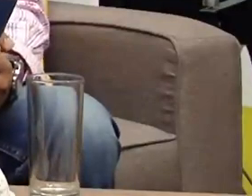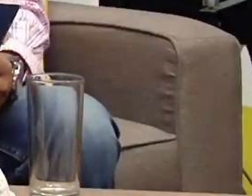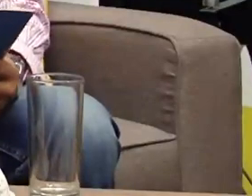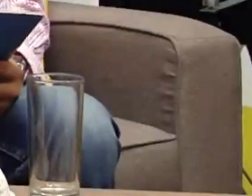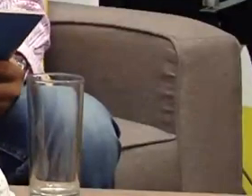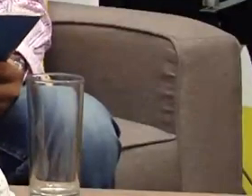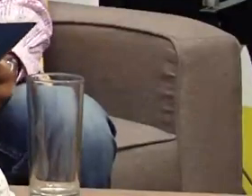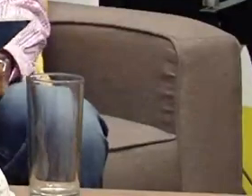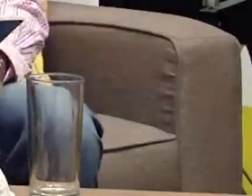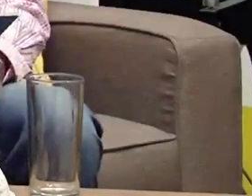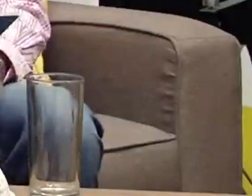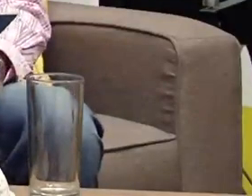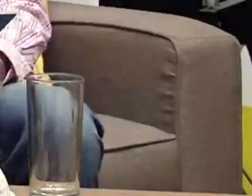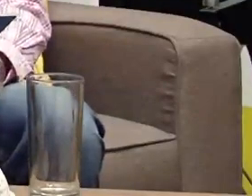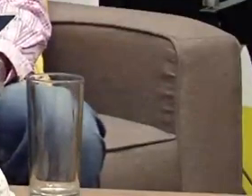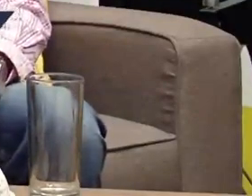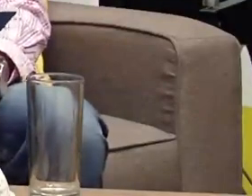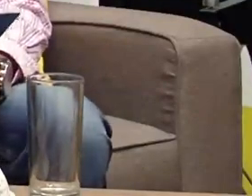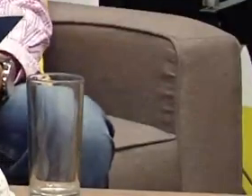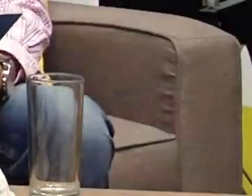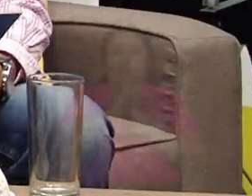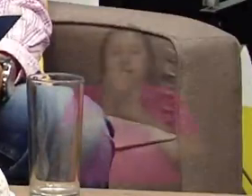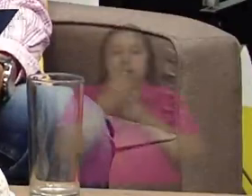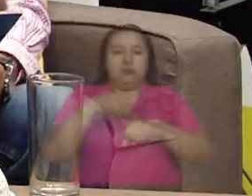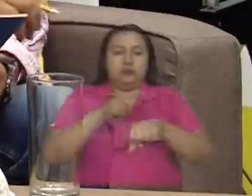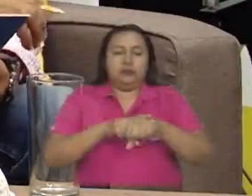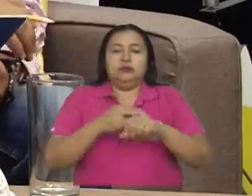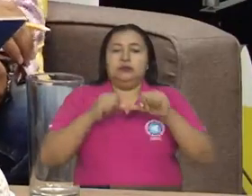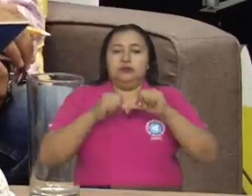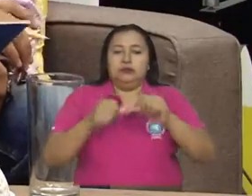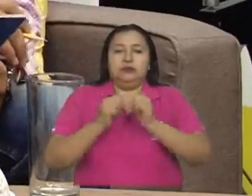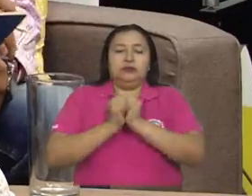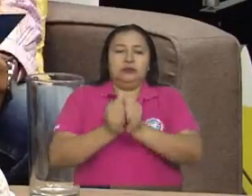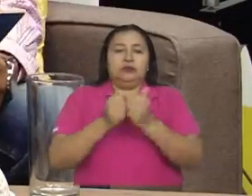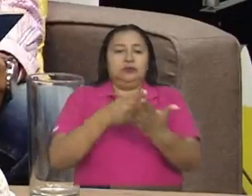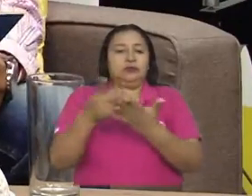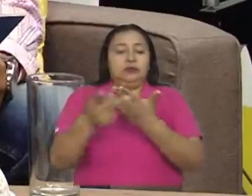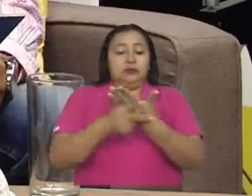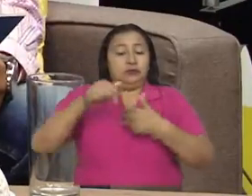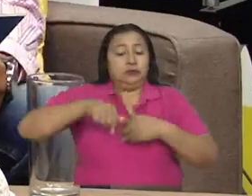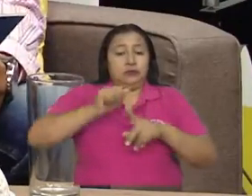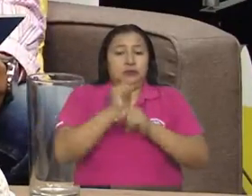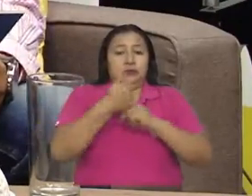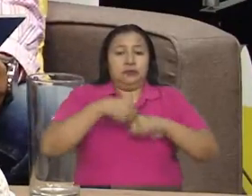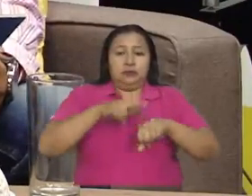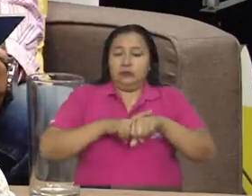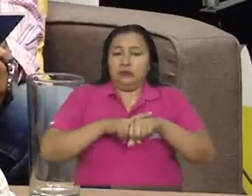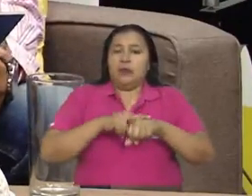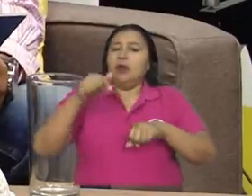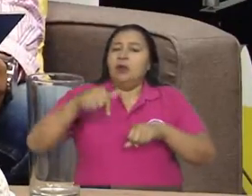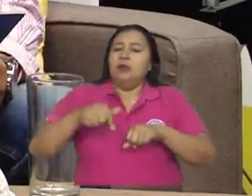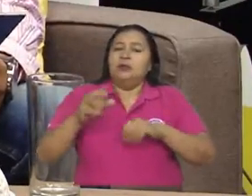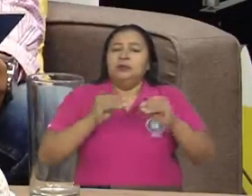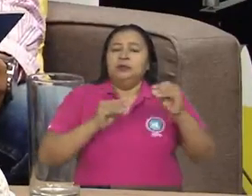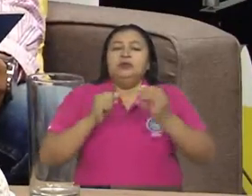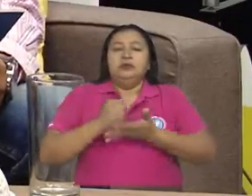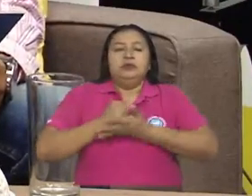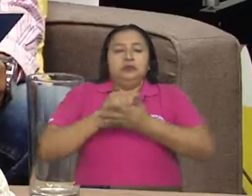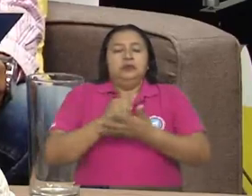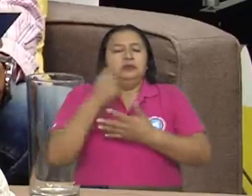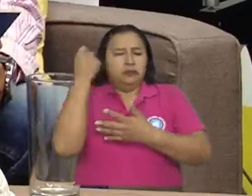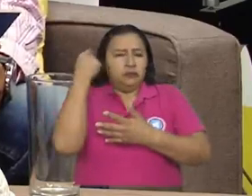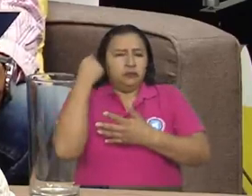Muchísimas gracias por continuar en sintonía del canal parlamentario y por continuar acompañándonos en su programa desde el Parlamento. Hoy una conversación que nos ayuda a